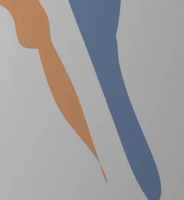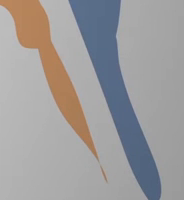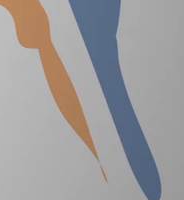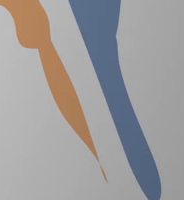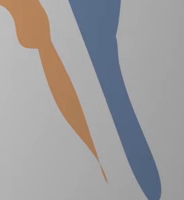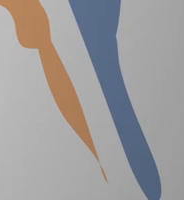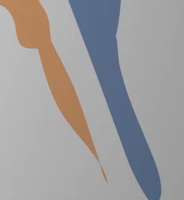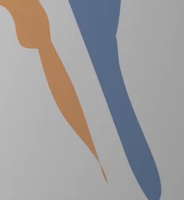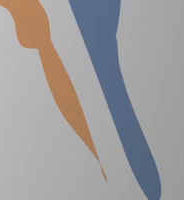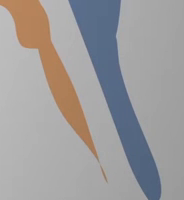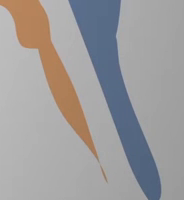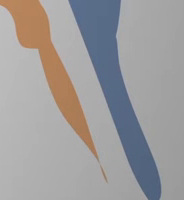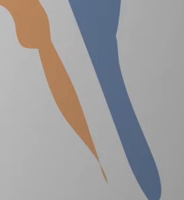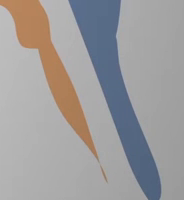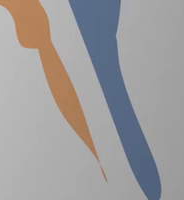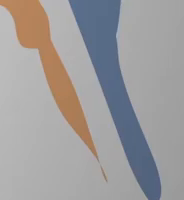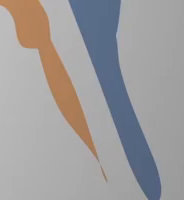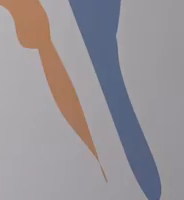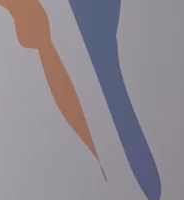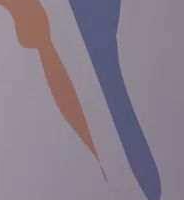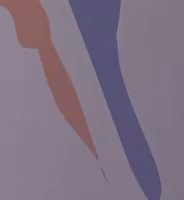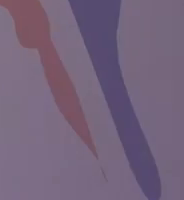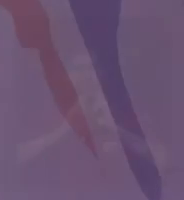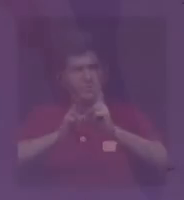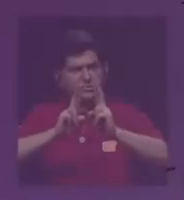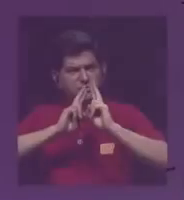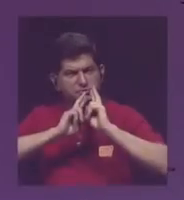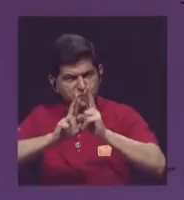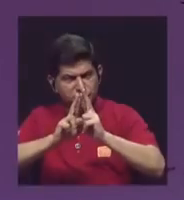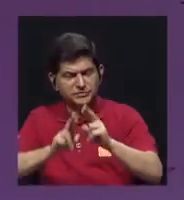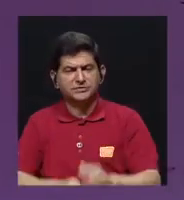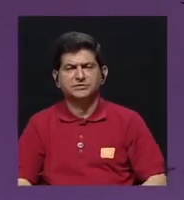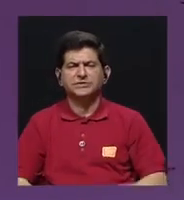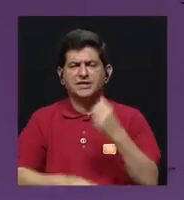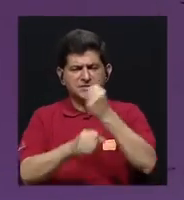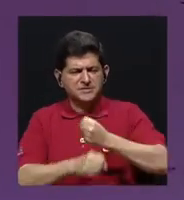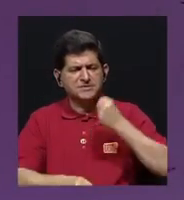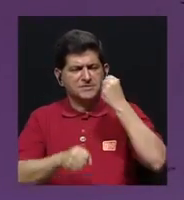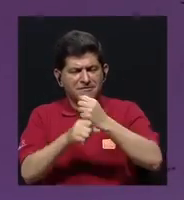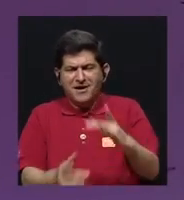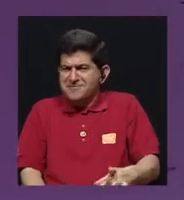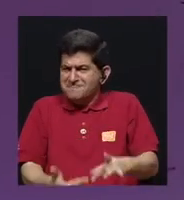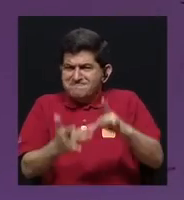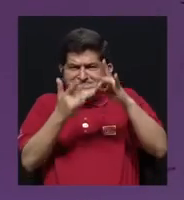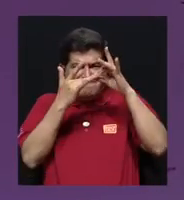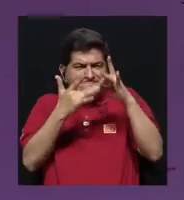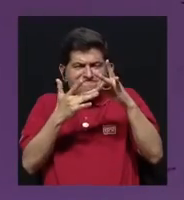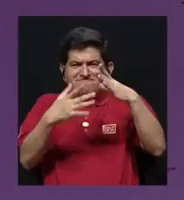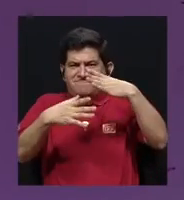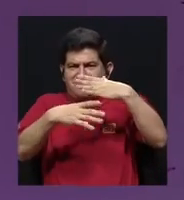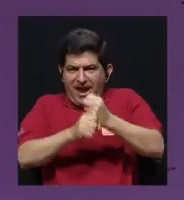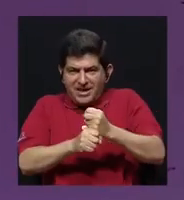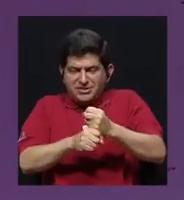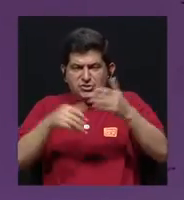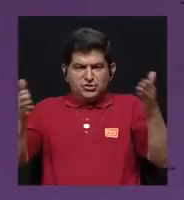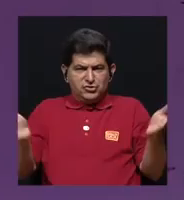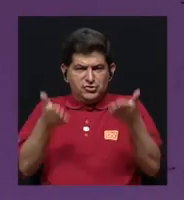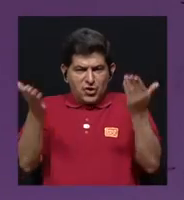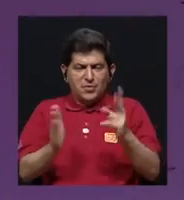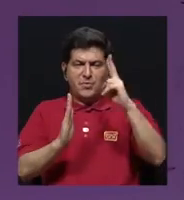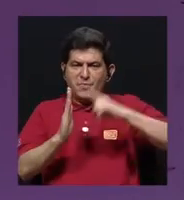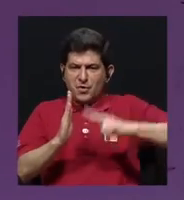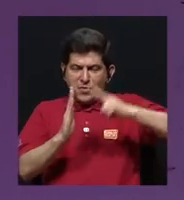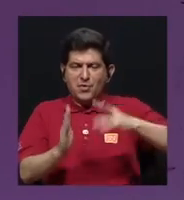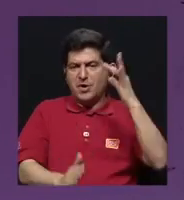Estamos de regreso con Palabra de Mujer, conociendo sobre los resultados de un esfuerzo muy especial que se ha realizado para promover